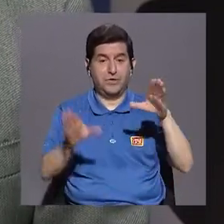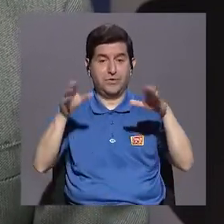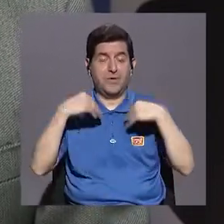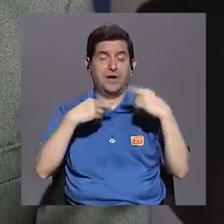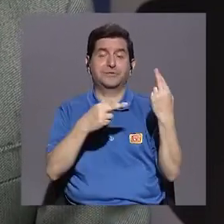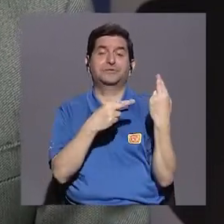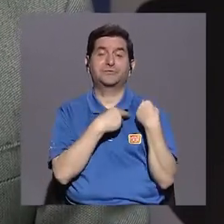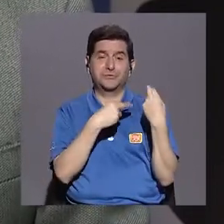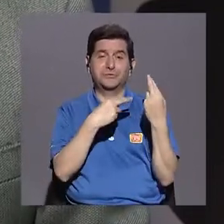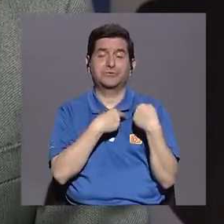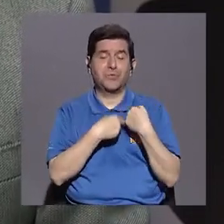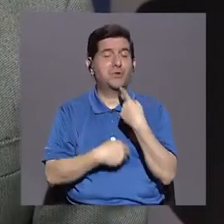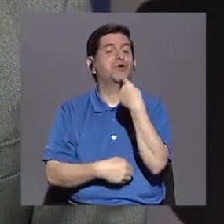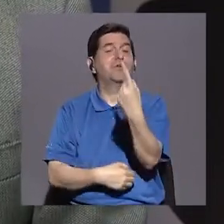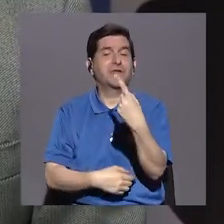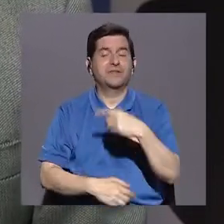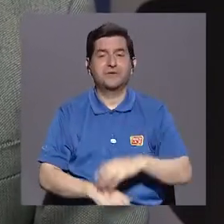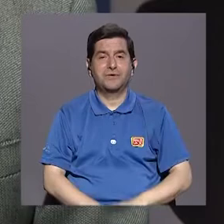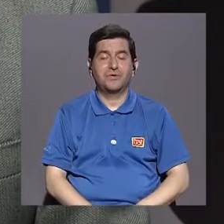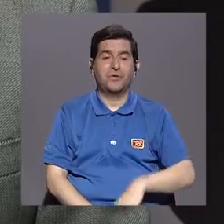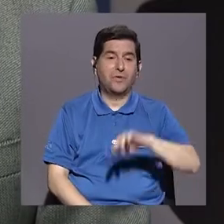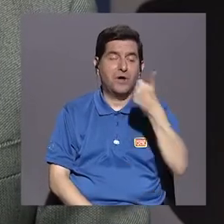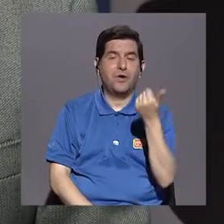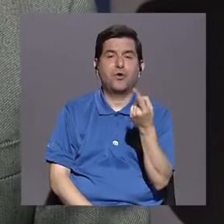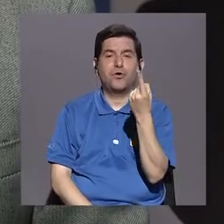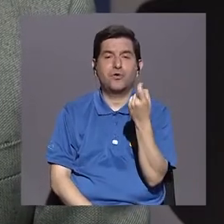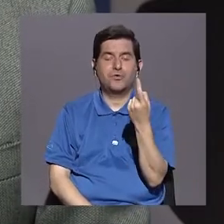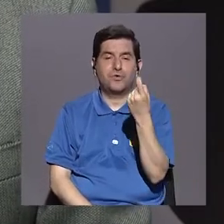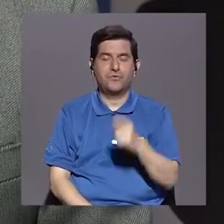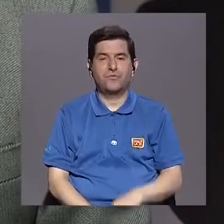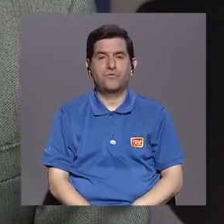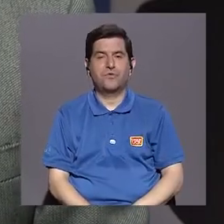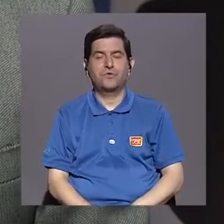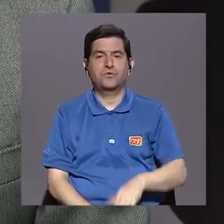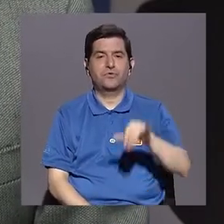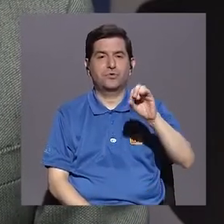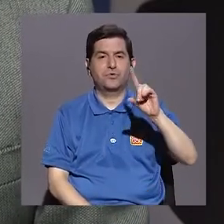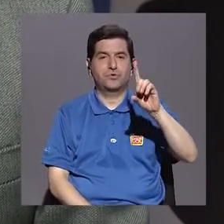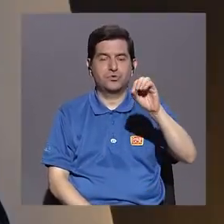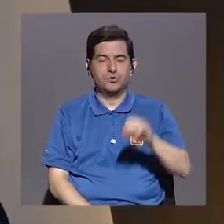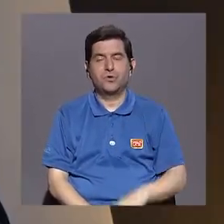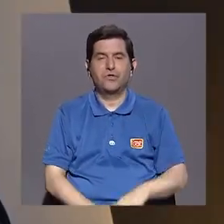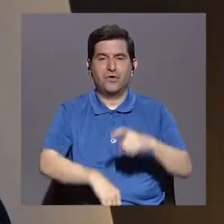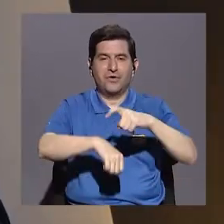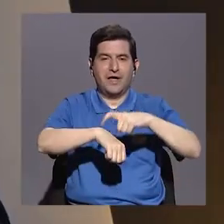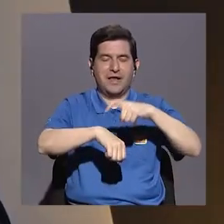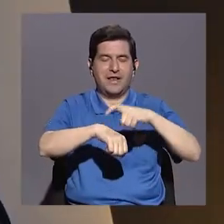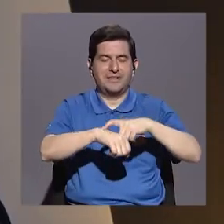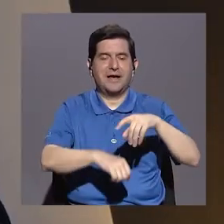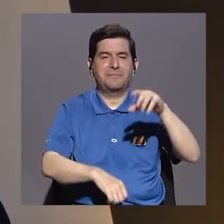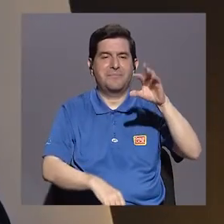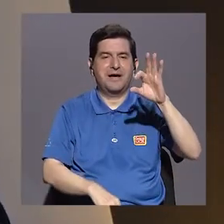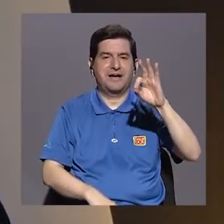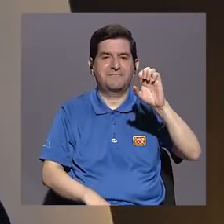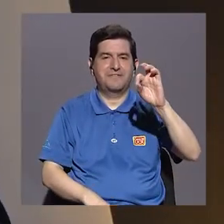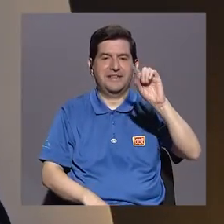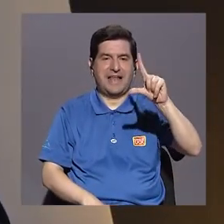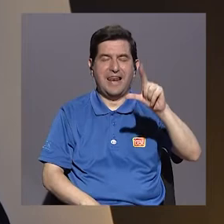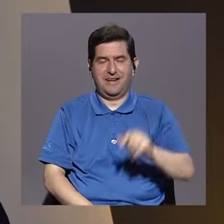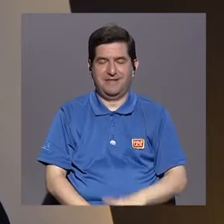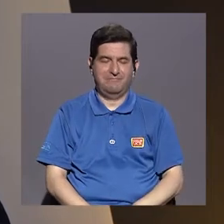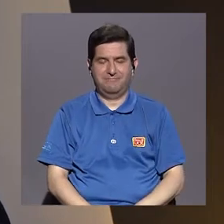de estas palabras el otro es la falta de yodo durante la etapa fetal ese es el otro problema que